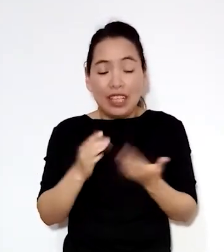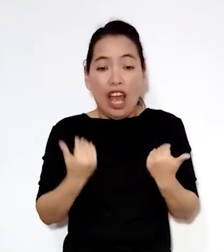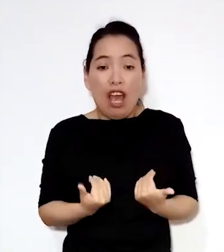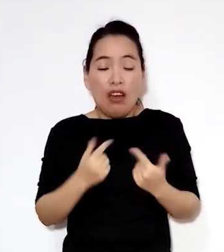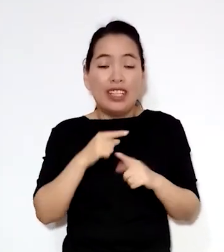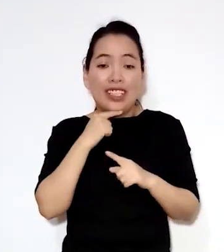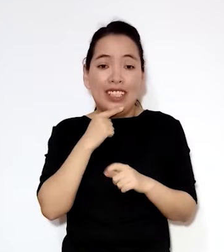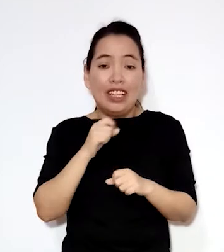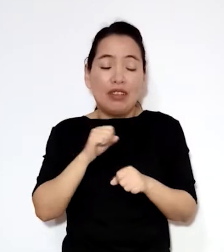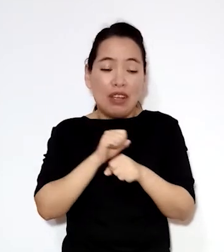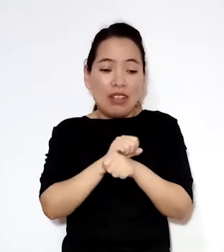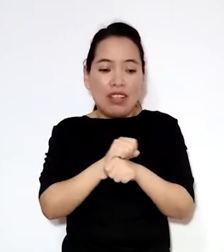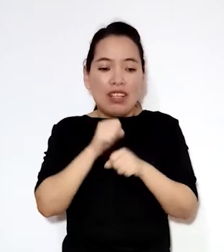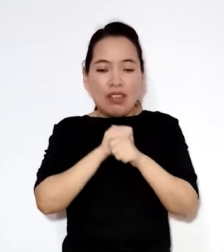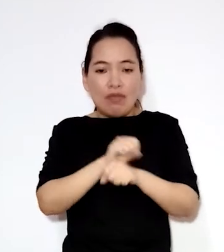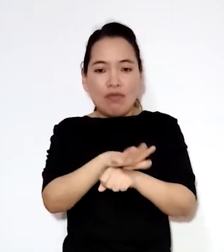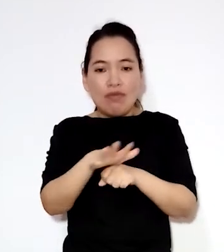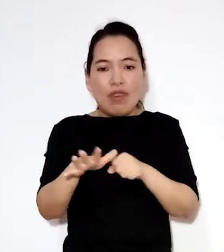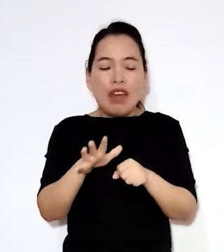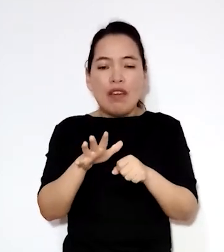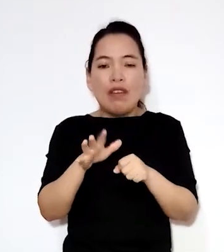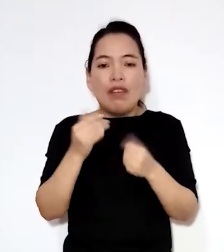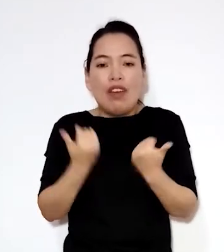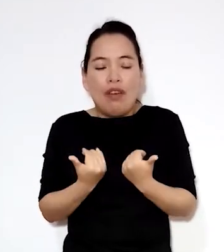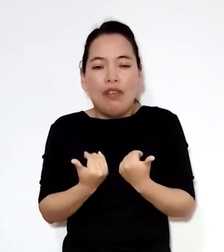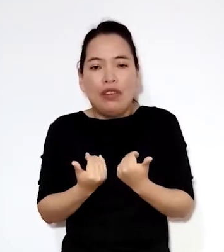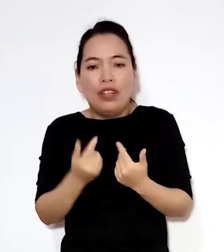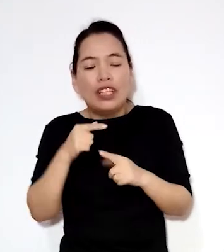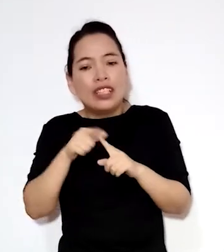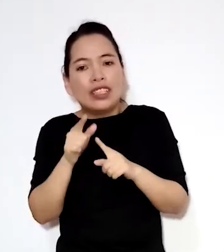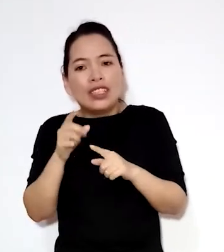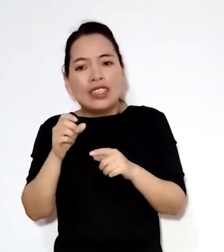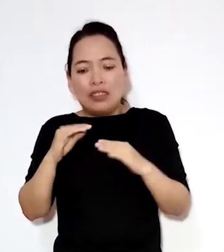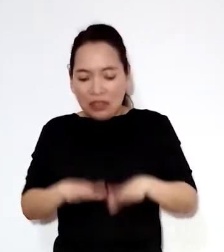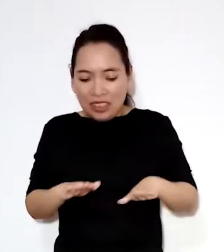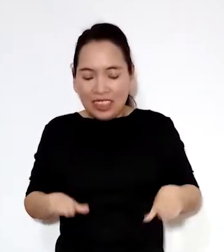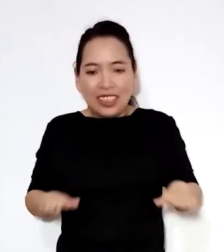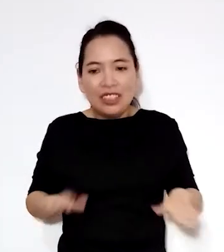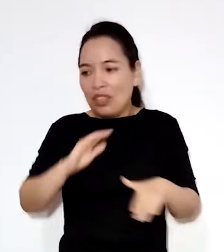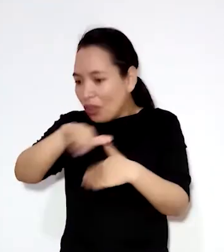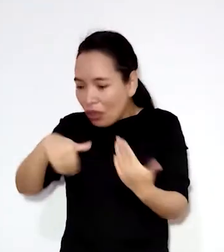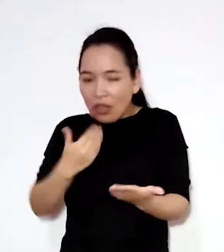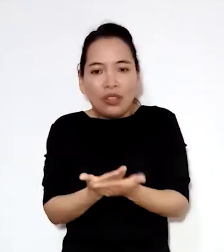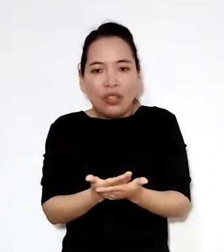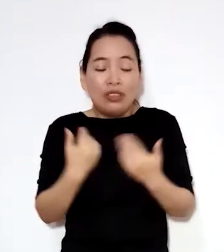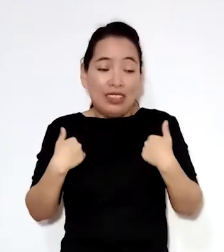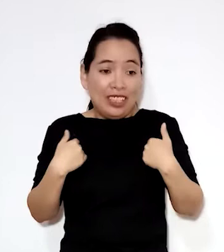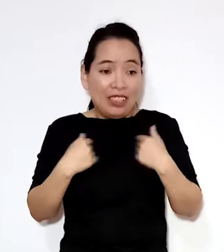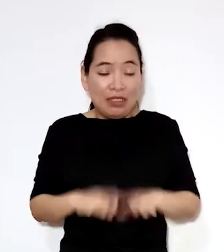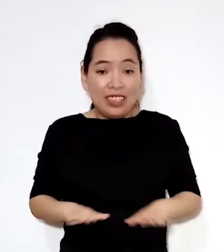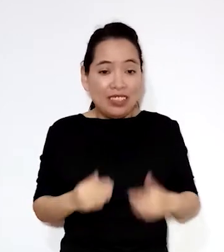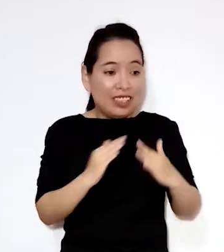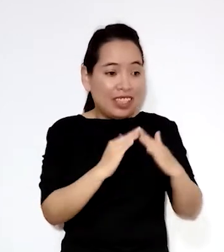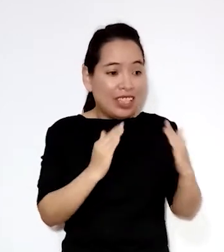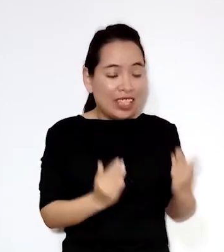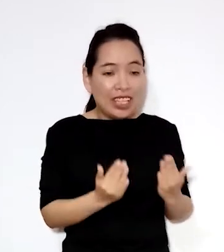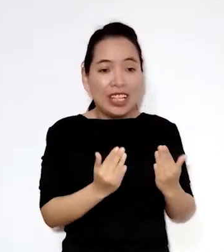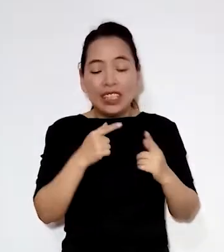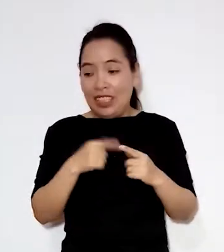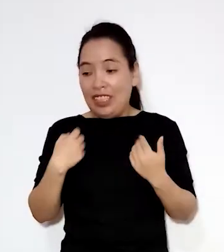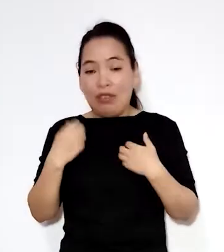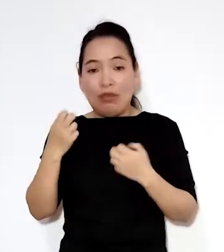tan importantes que hemos enfrentado y que están enfrentando los estudiantes con discapacidad con la crisis de la pandemia